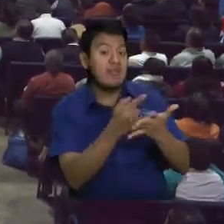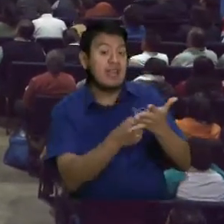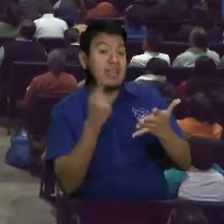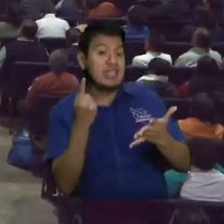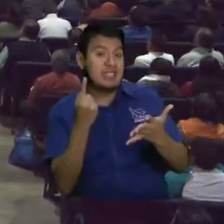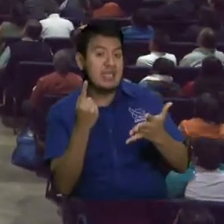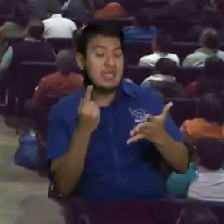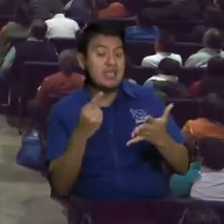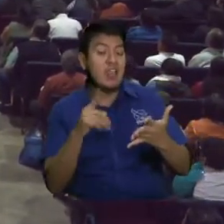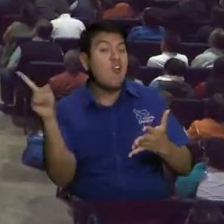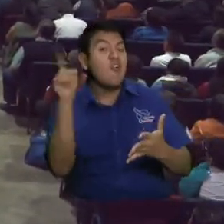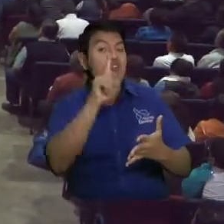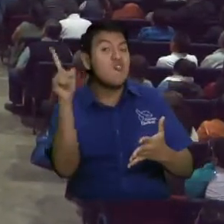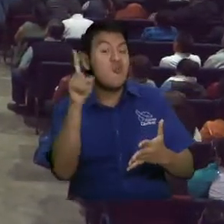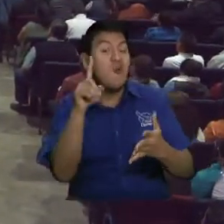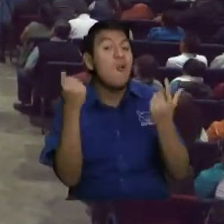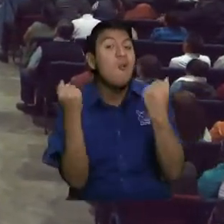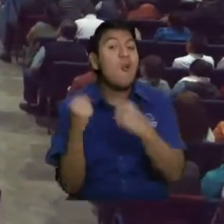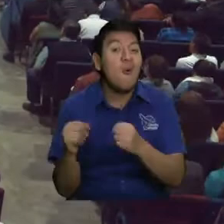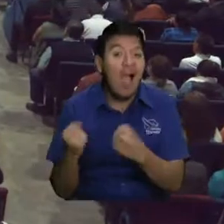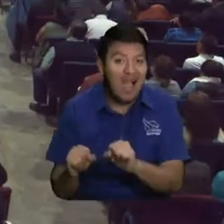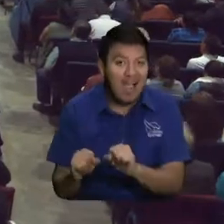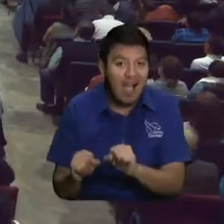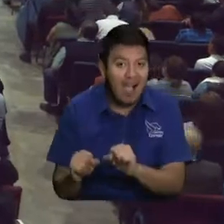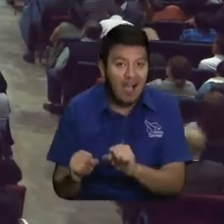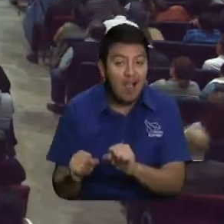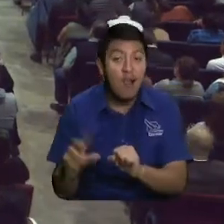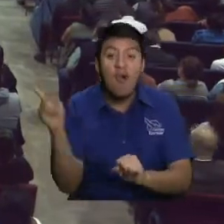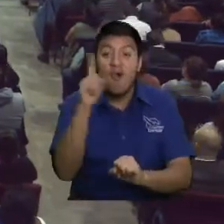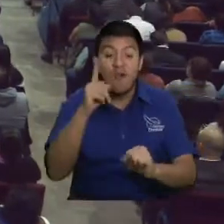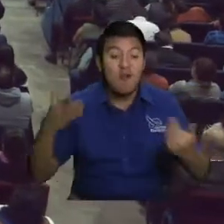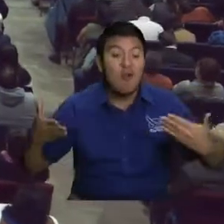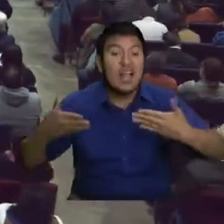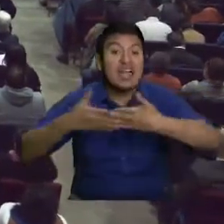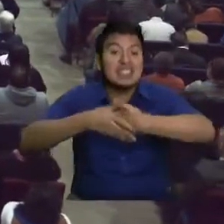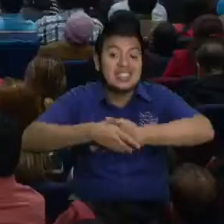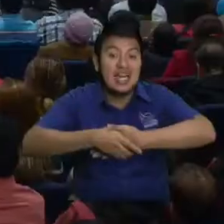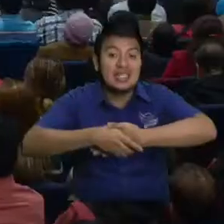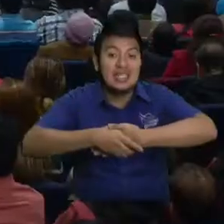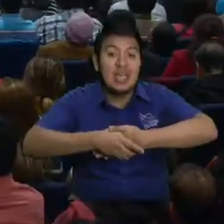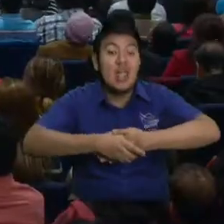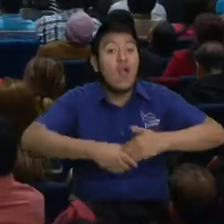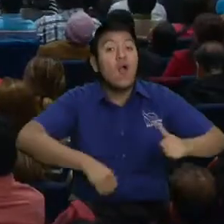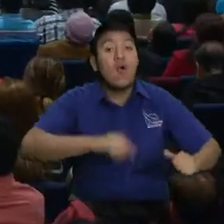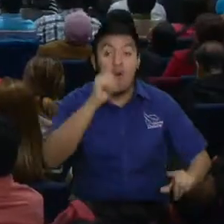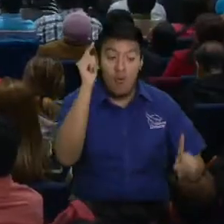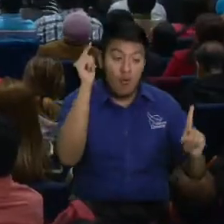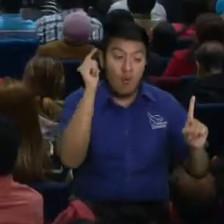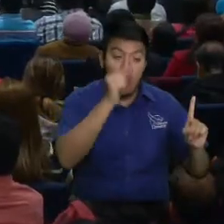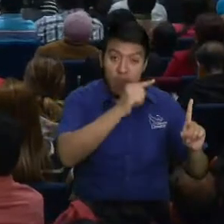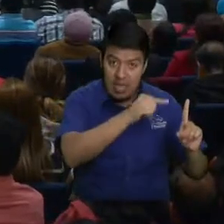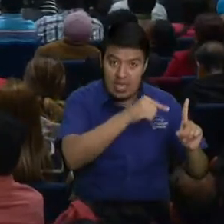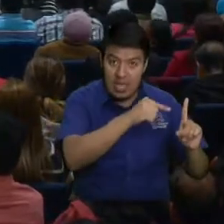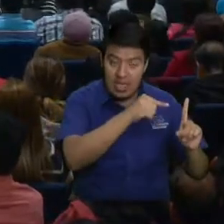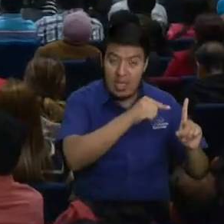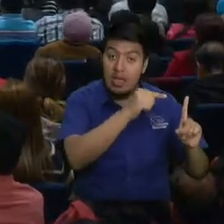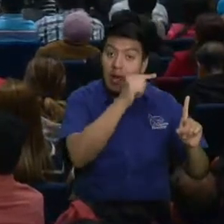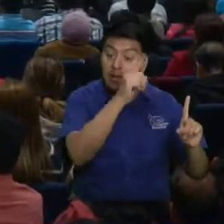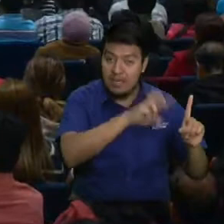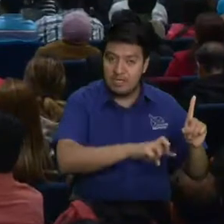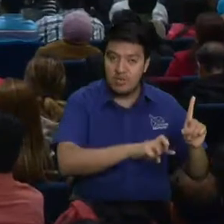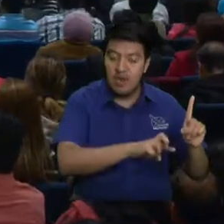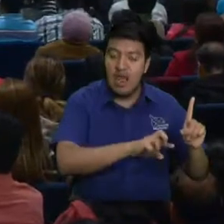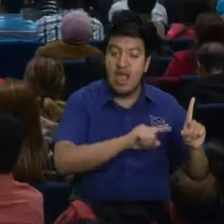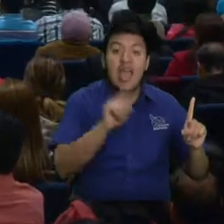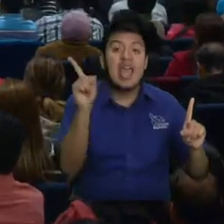Ahora, si él se convierte, son otros 20 pesos. Pero que se convierta de veras. No, no, no, no,